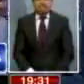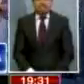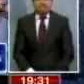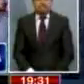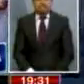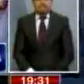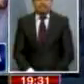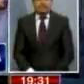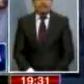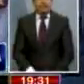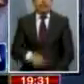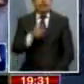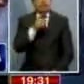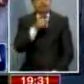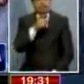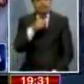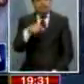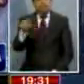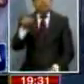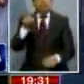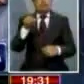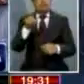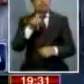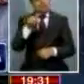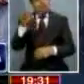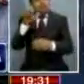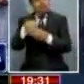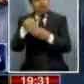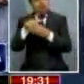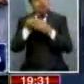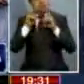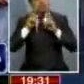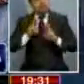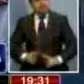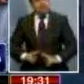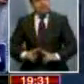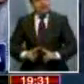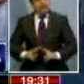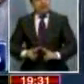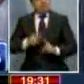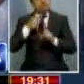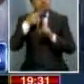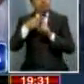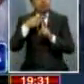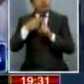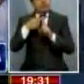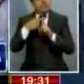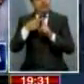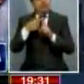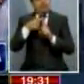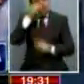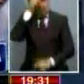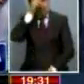Vayan con tranquilidad y con optimismo el domingo a votar.